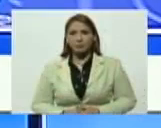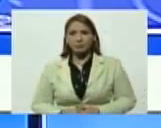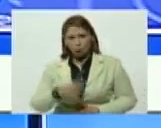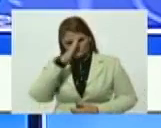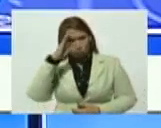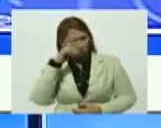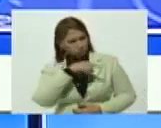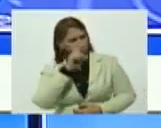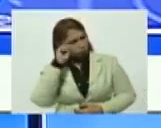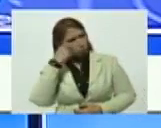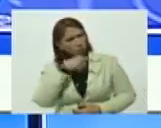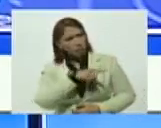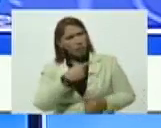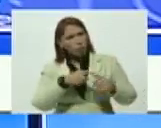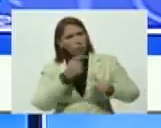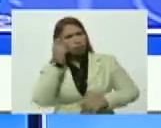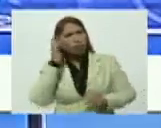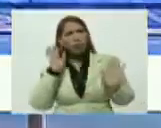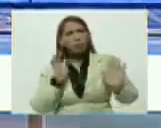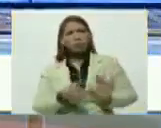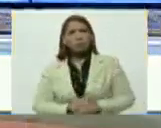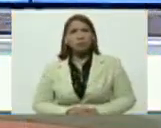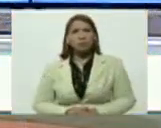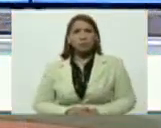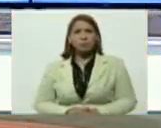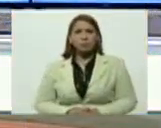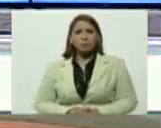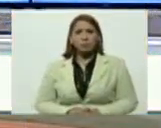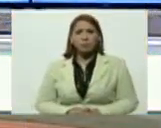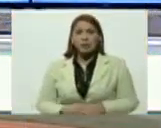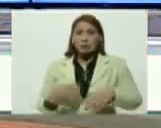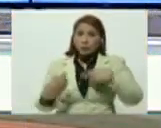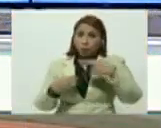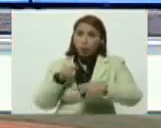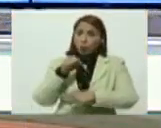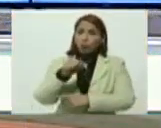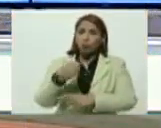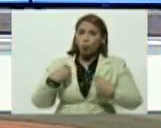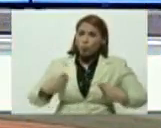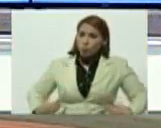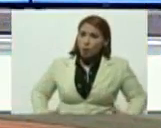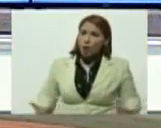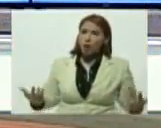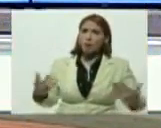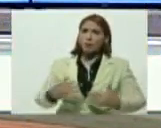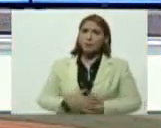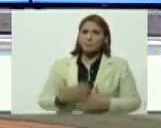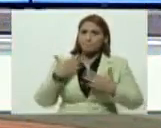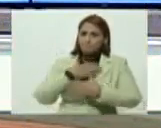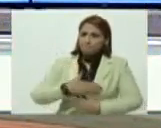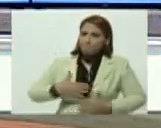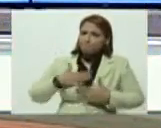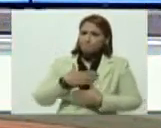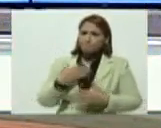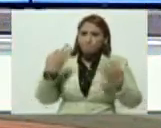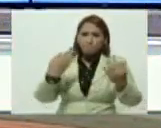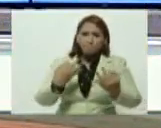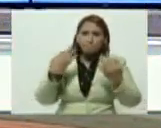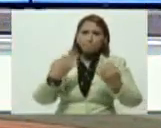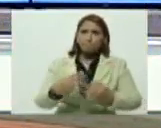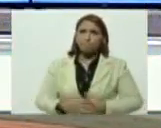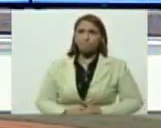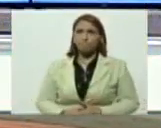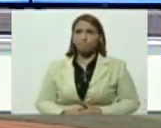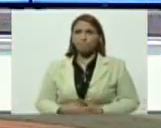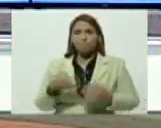Diosdado, tú lo recordabas la otra vez. Una revolución humanamente gratificante cada vez más.